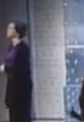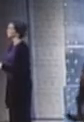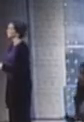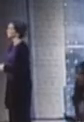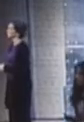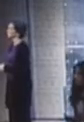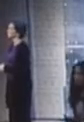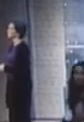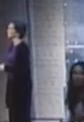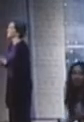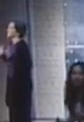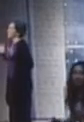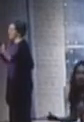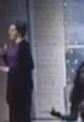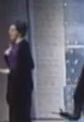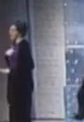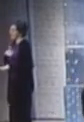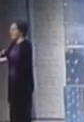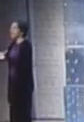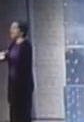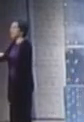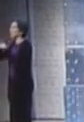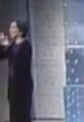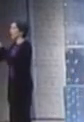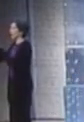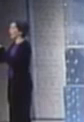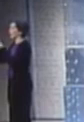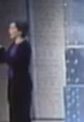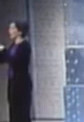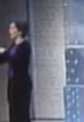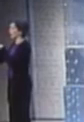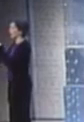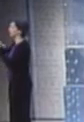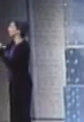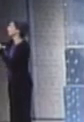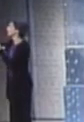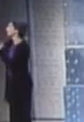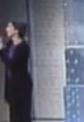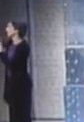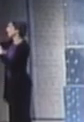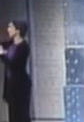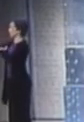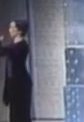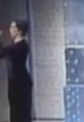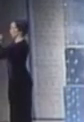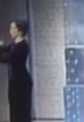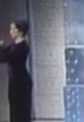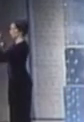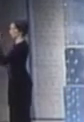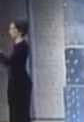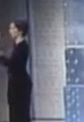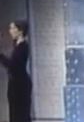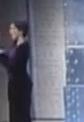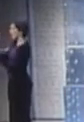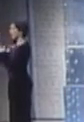En este tipo de educación que está adoptando técnicas constructivistas, vamos a decir, realmente esta parte del juego es